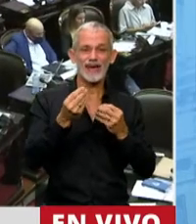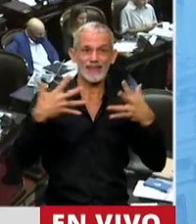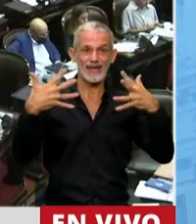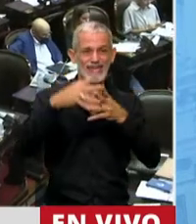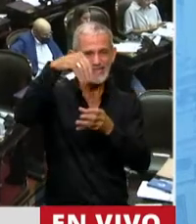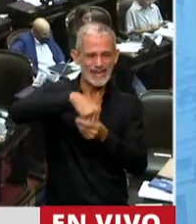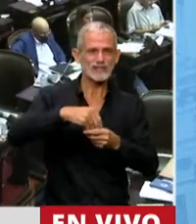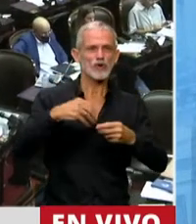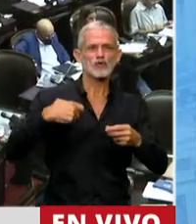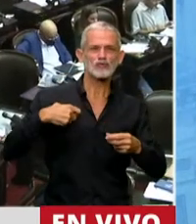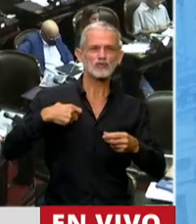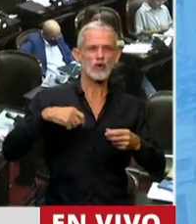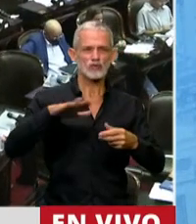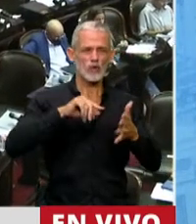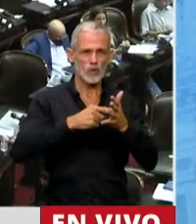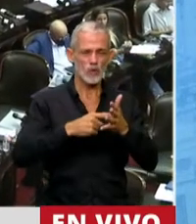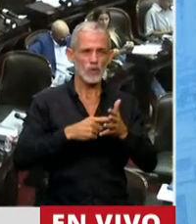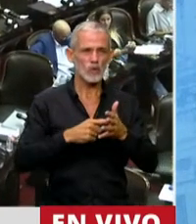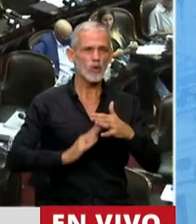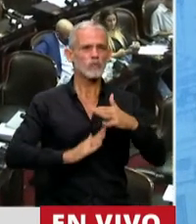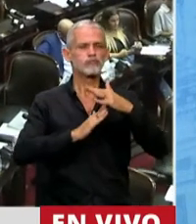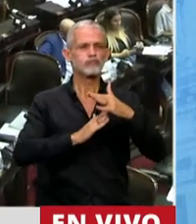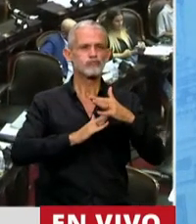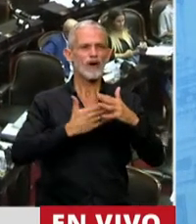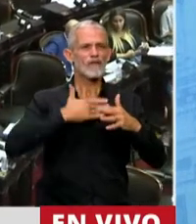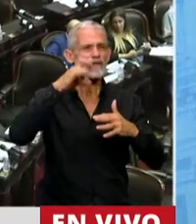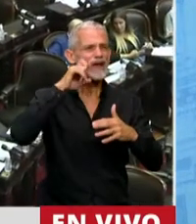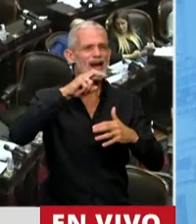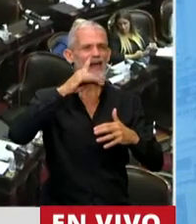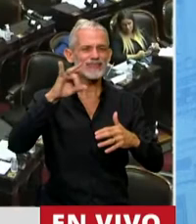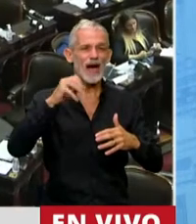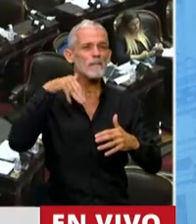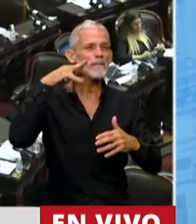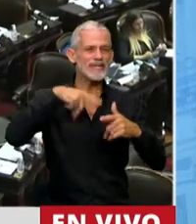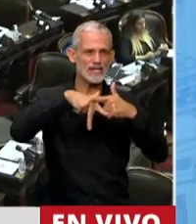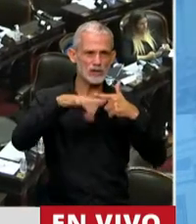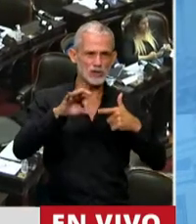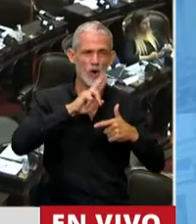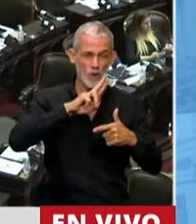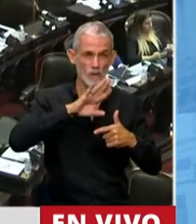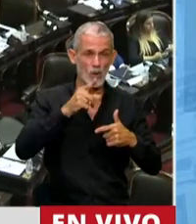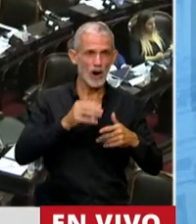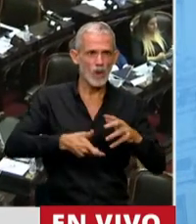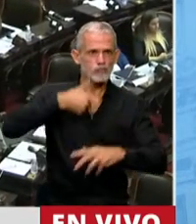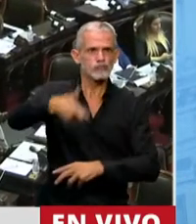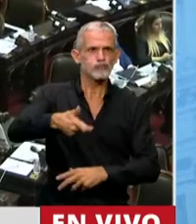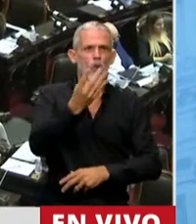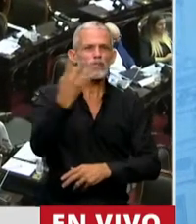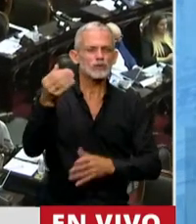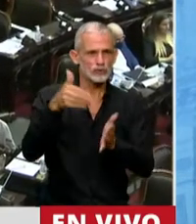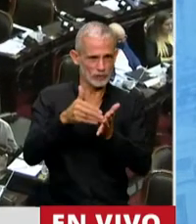Integración Sociurbana a cargo de Fernanda Miño, con un financiamiento muy importante de 400